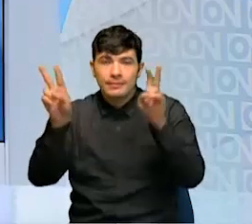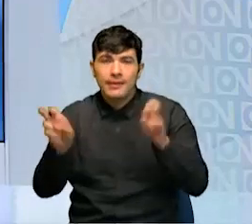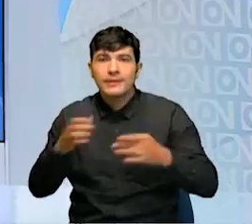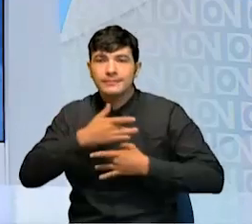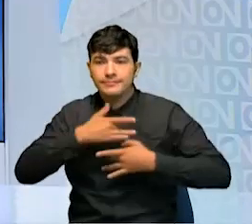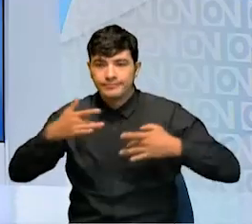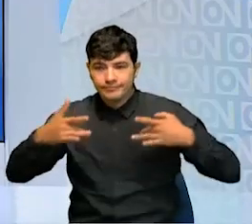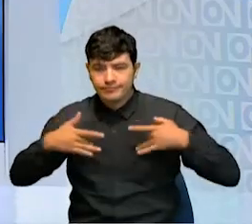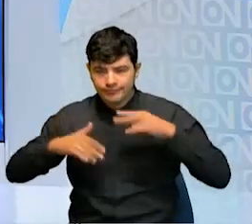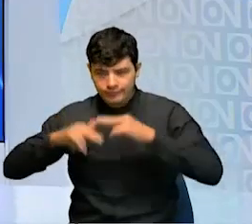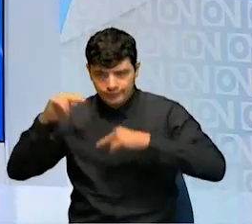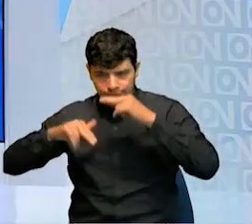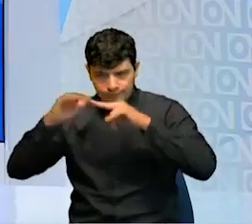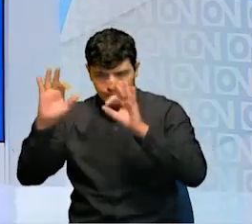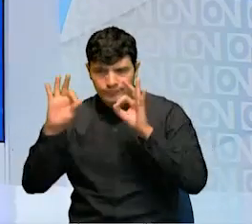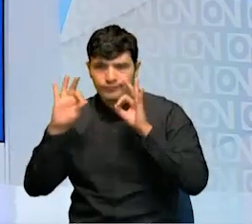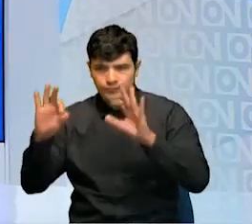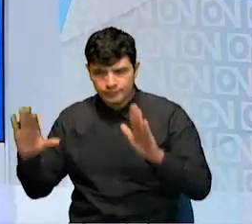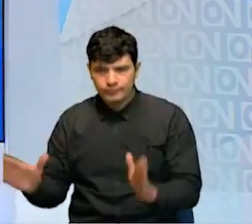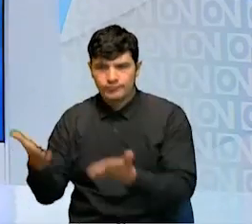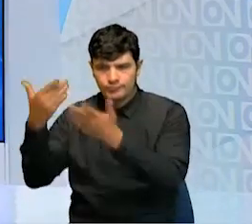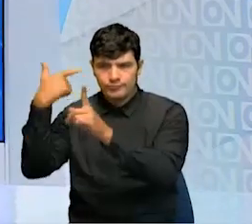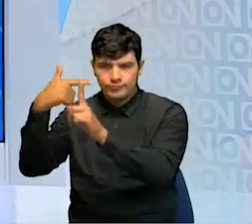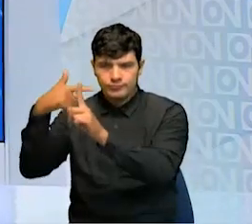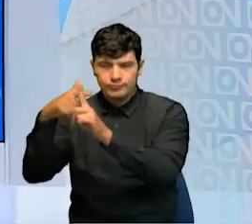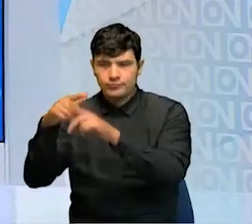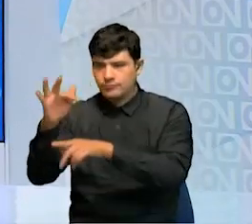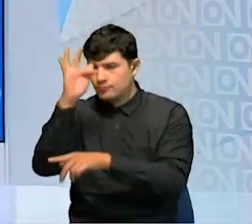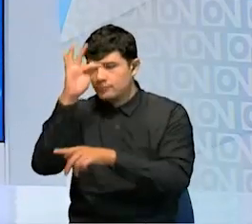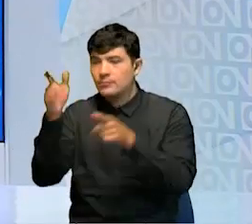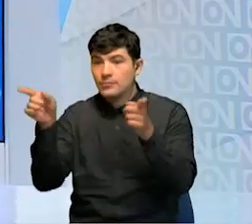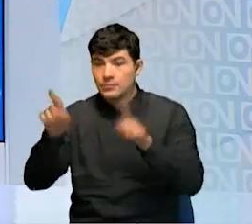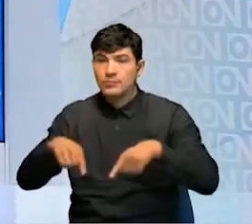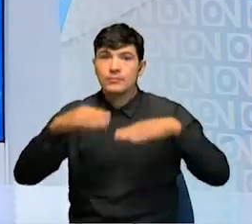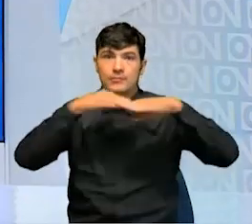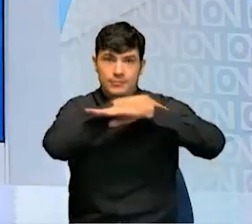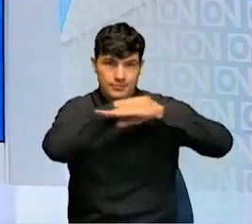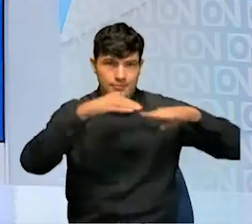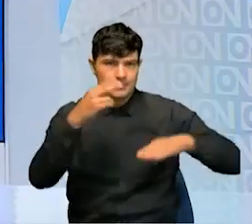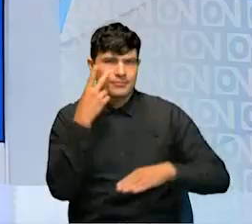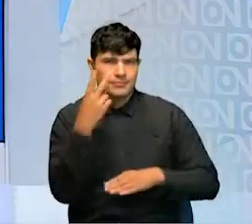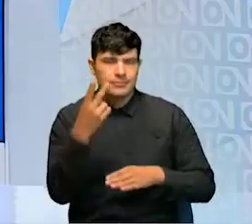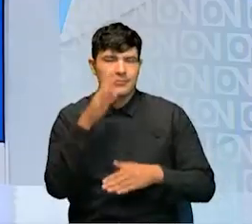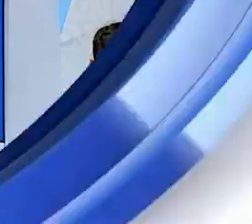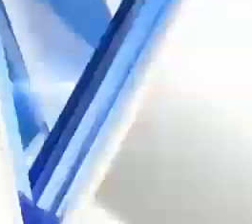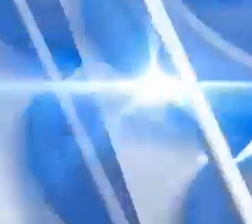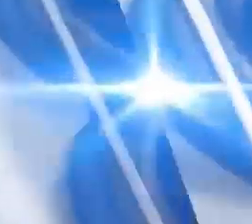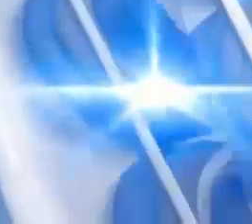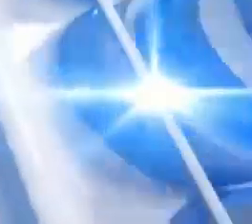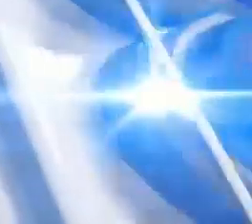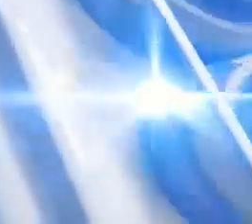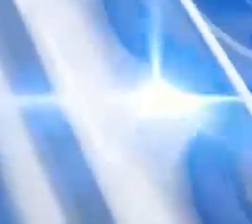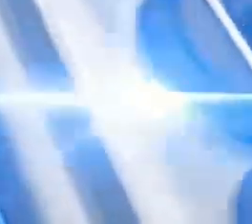construcción y optimización de centros hospitalarios y también el sector vial los detalles con jorge colmenares